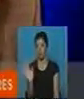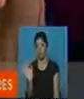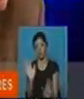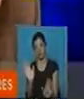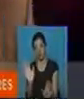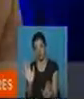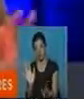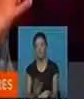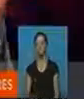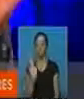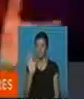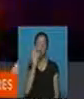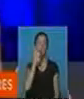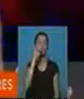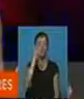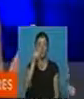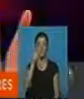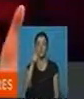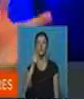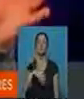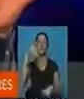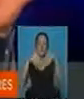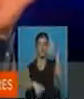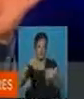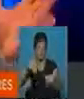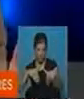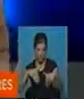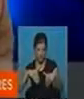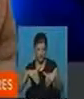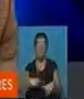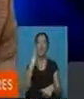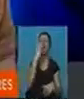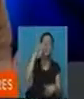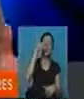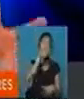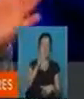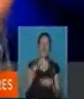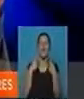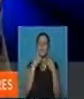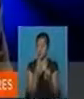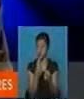No. En Estados Unidos es una votación indirecta. Hay que tener 270 electores.